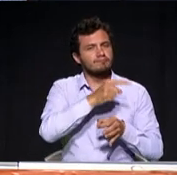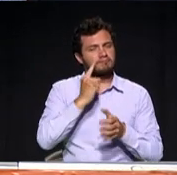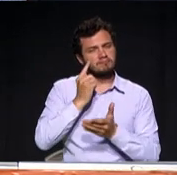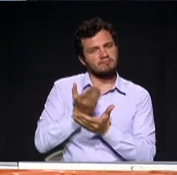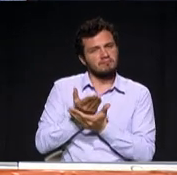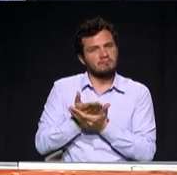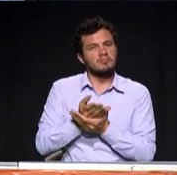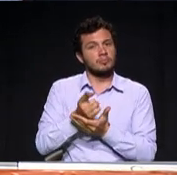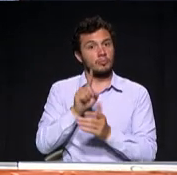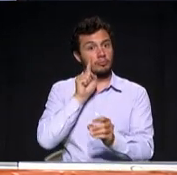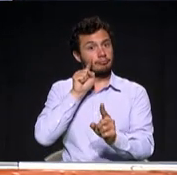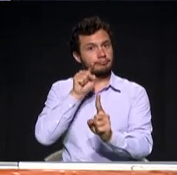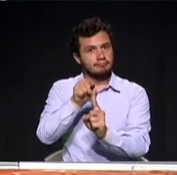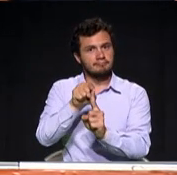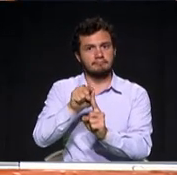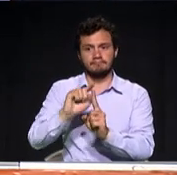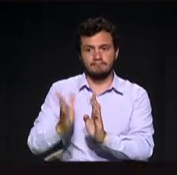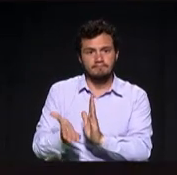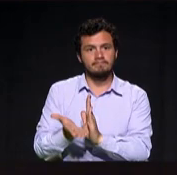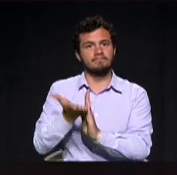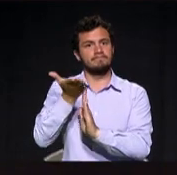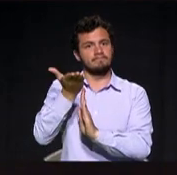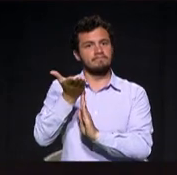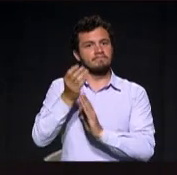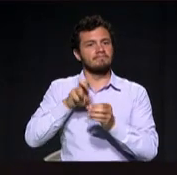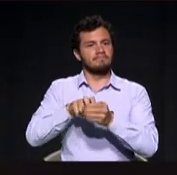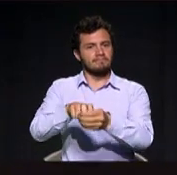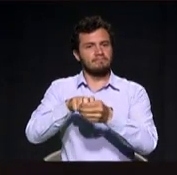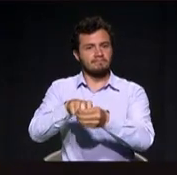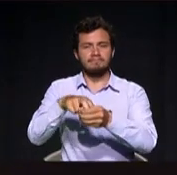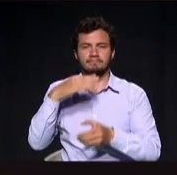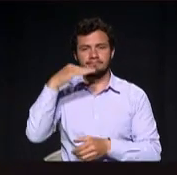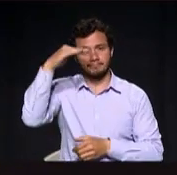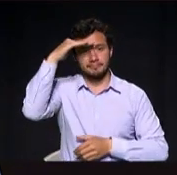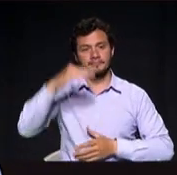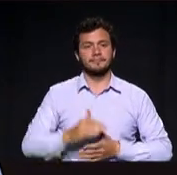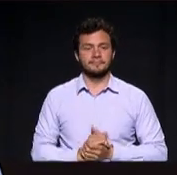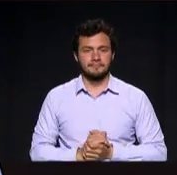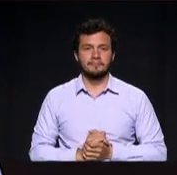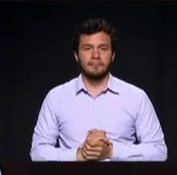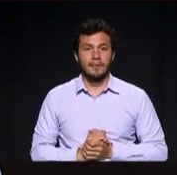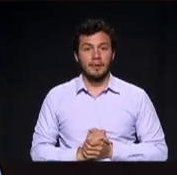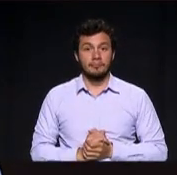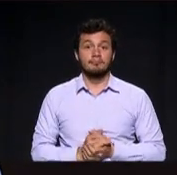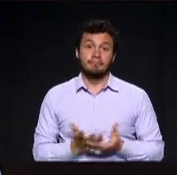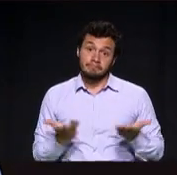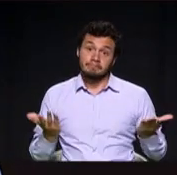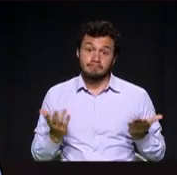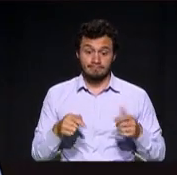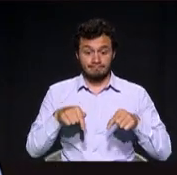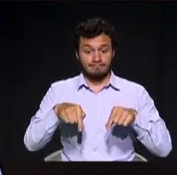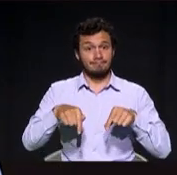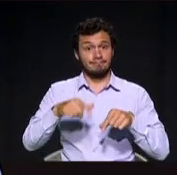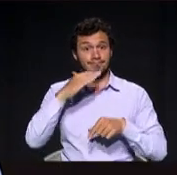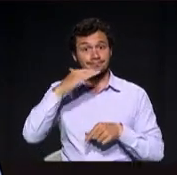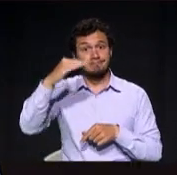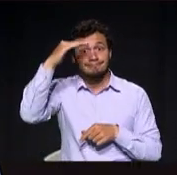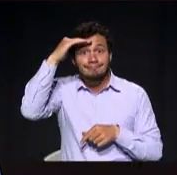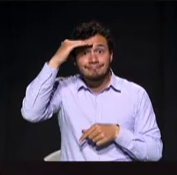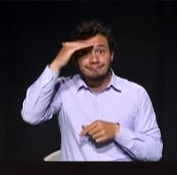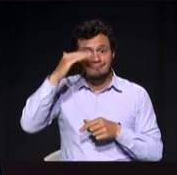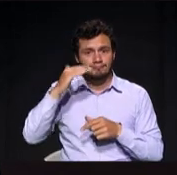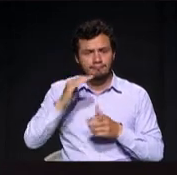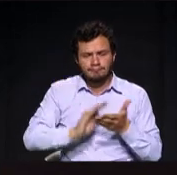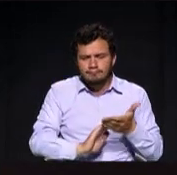mejor movilidad en la ciudad de medellín bueno lo que tenemos que construir nuestra ciudad es una visión de la movilidad muy distinta